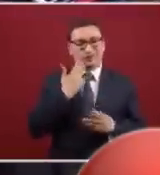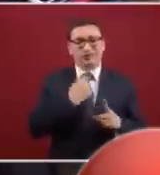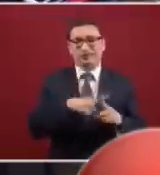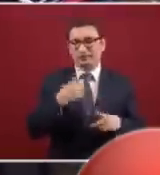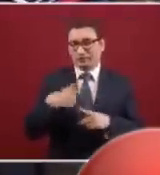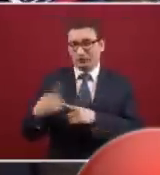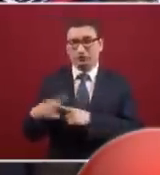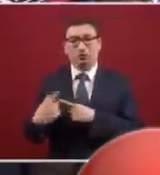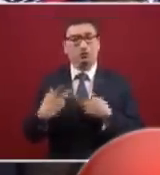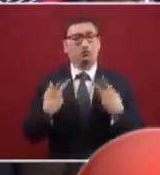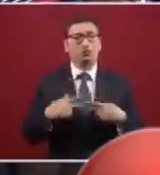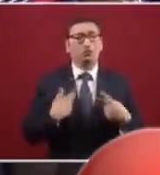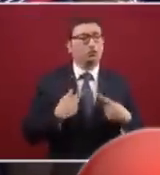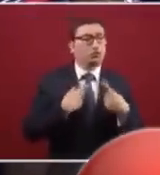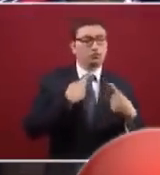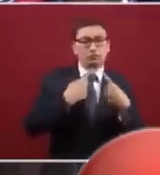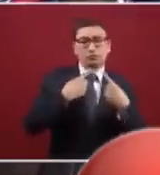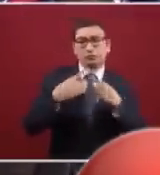este debate.